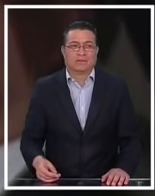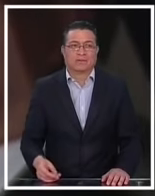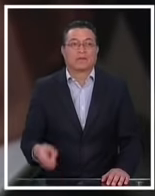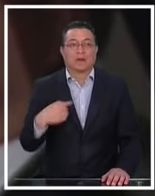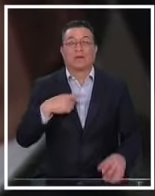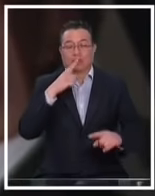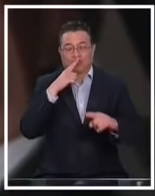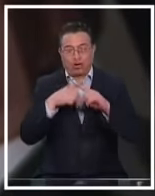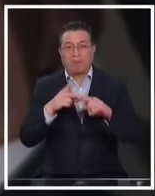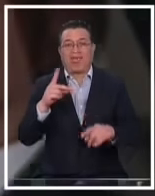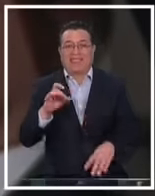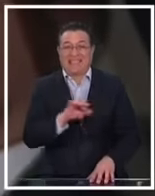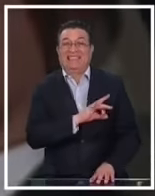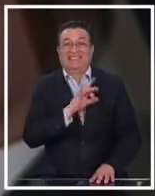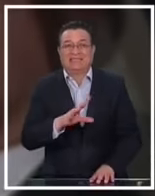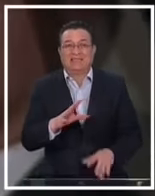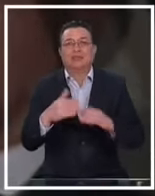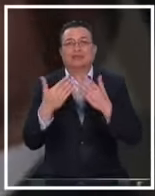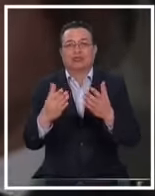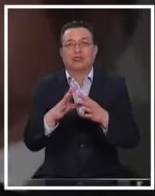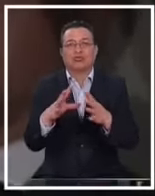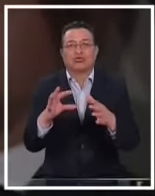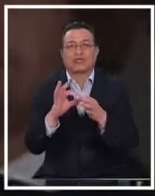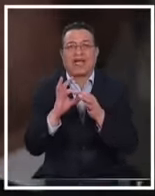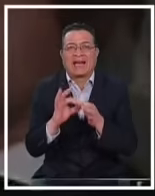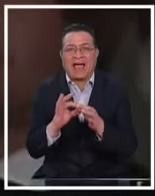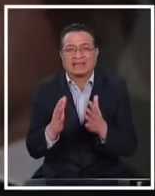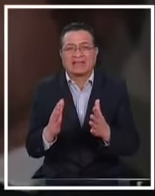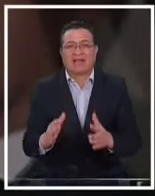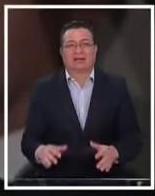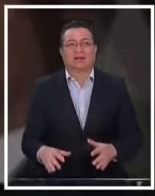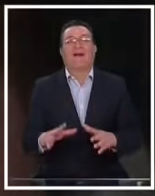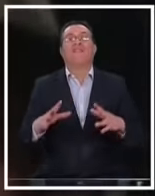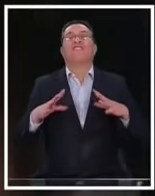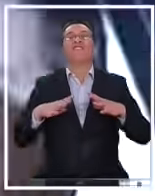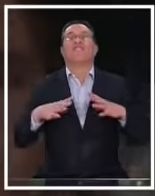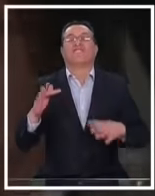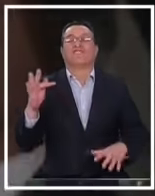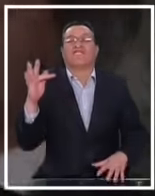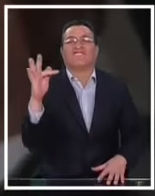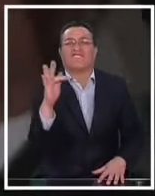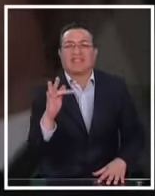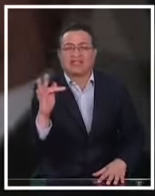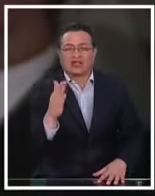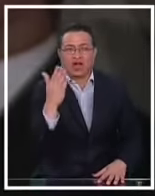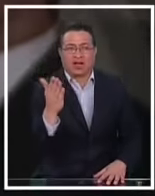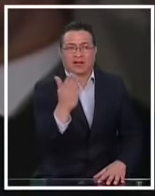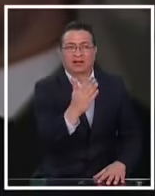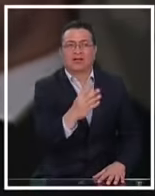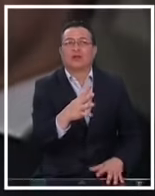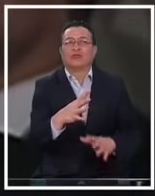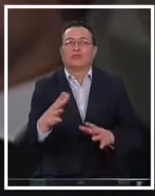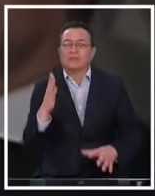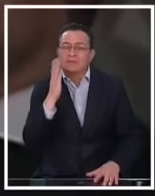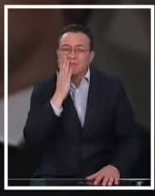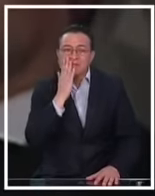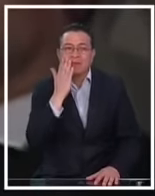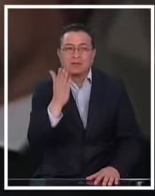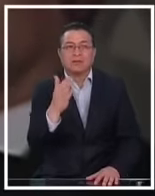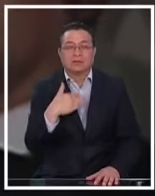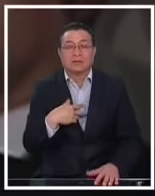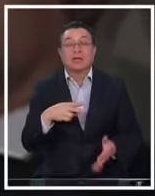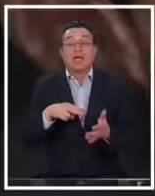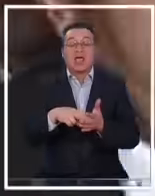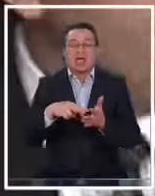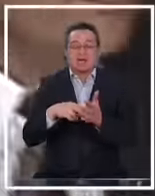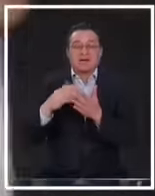En nombre de Chile, muchas gracias. Y felicitaciones muy cordiales. Y la